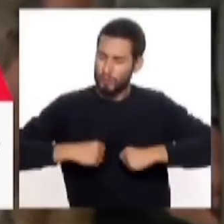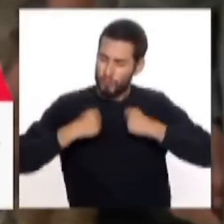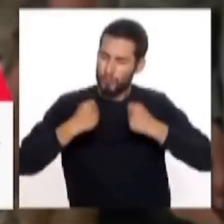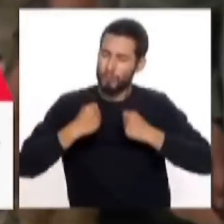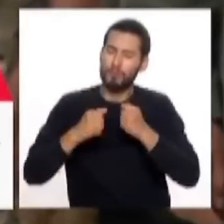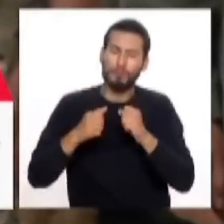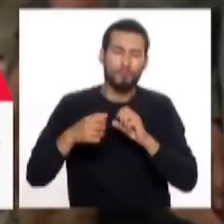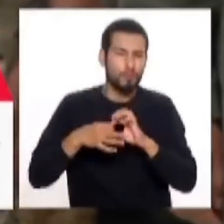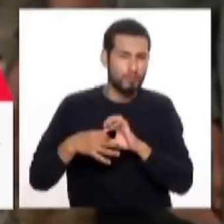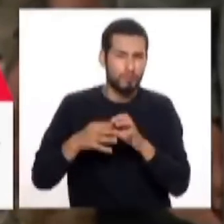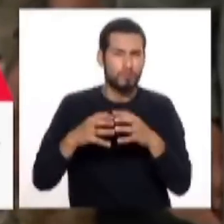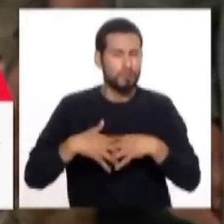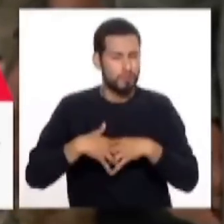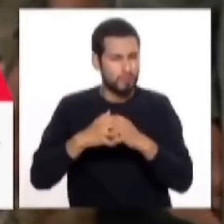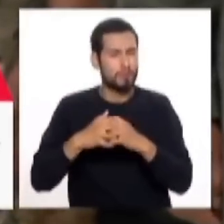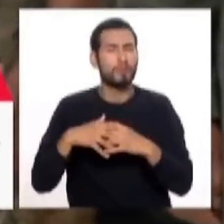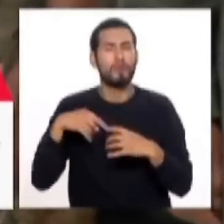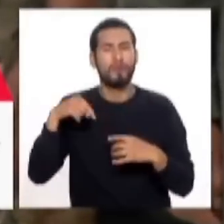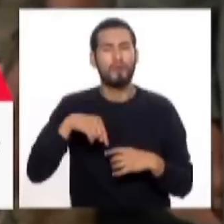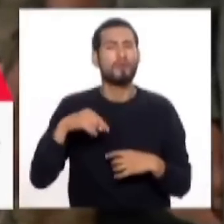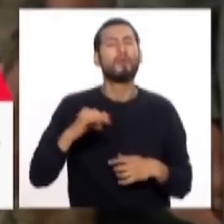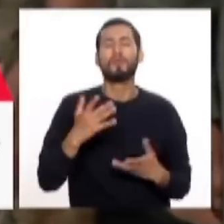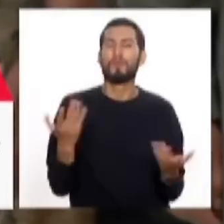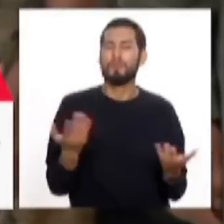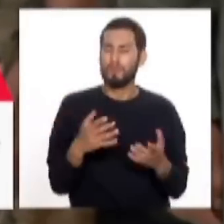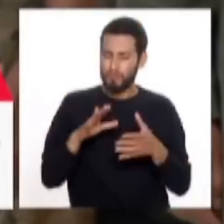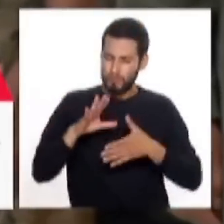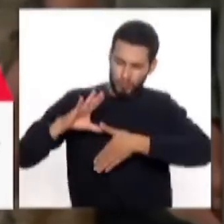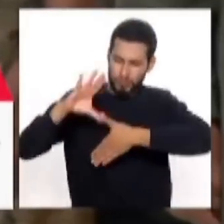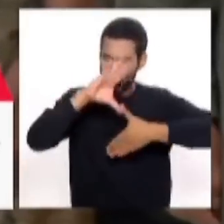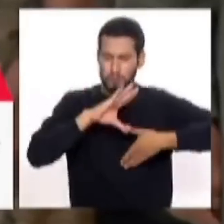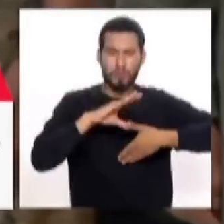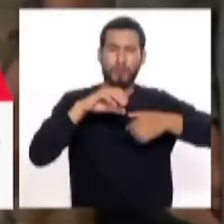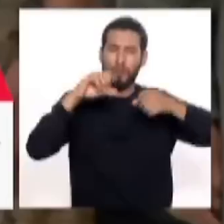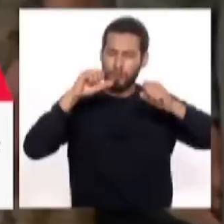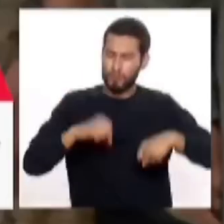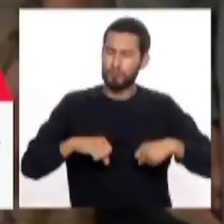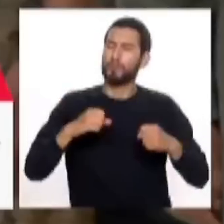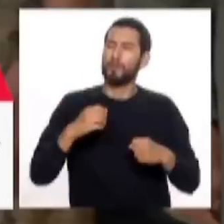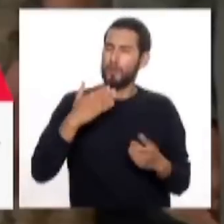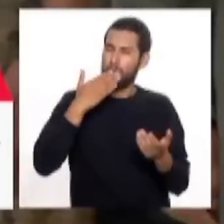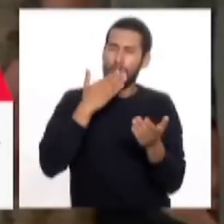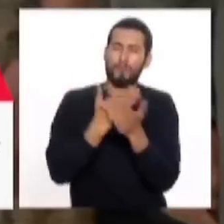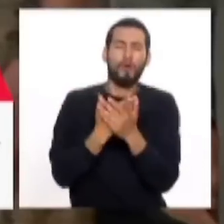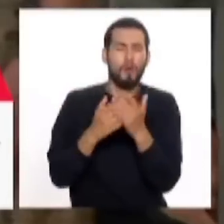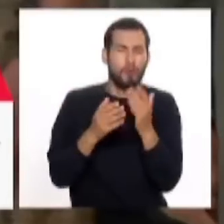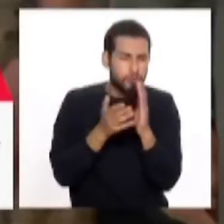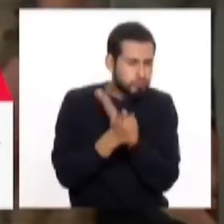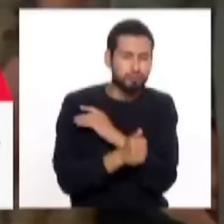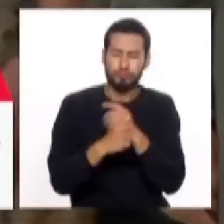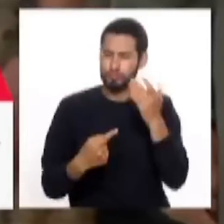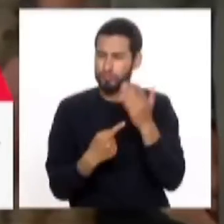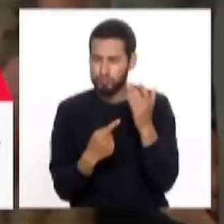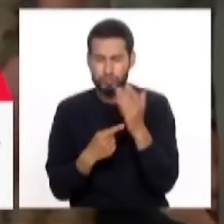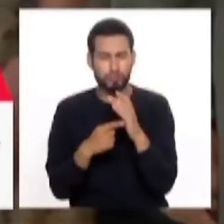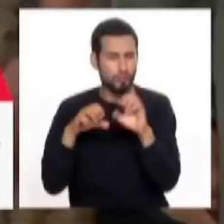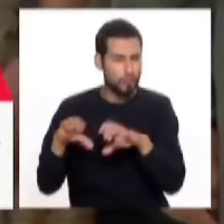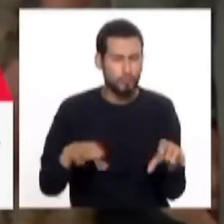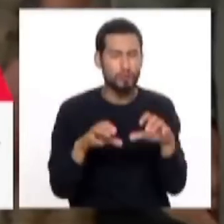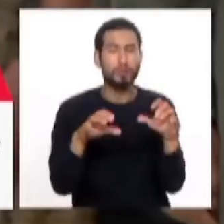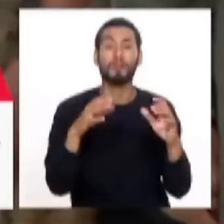un continente que se pone a la cabeza de las capacidades y tecnologías para